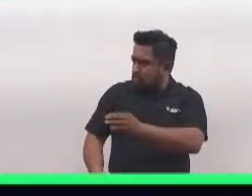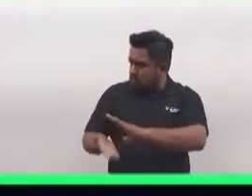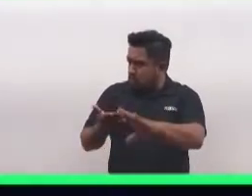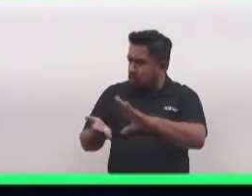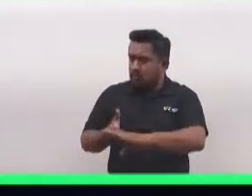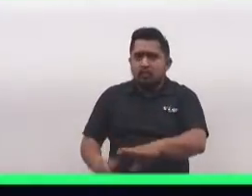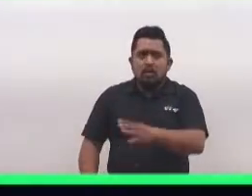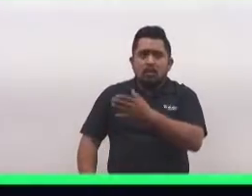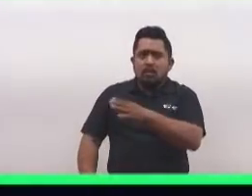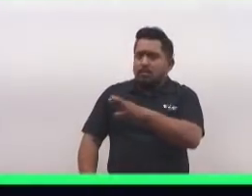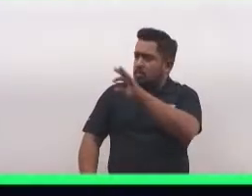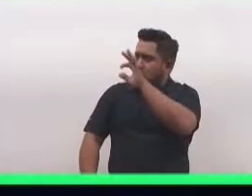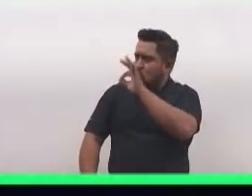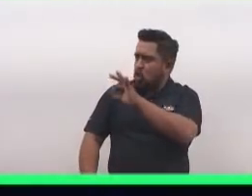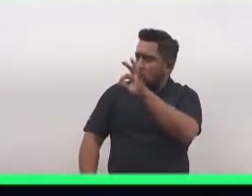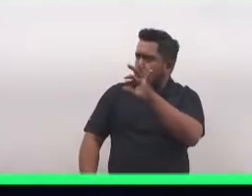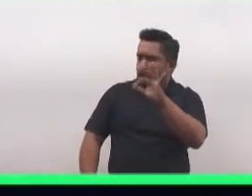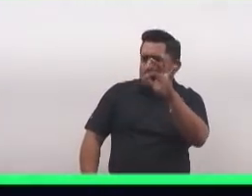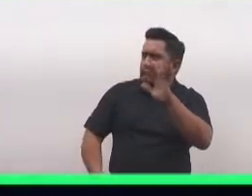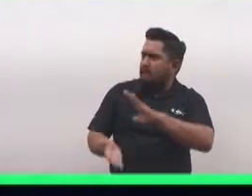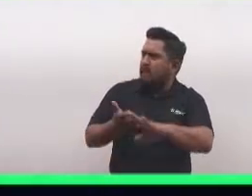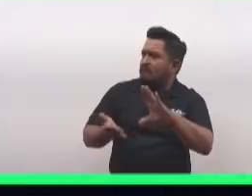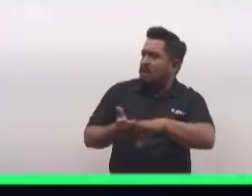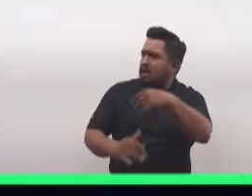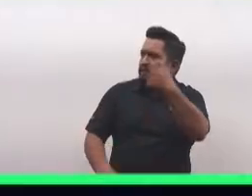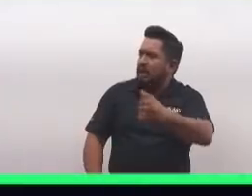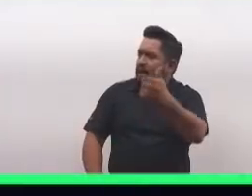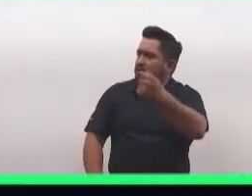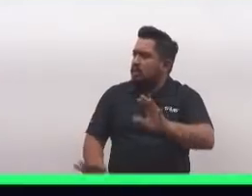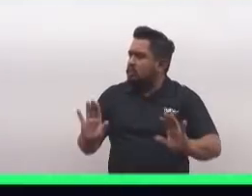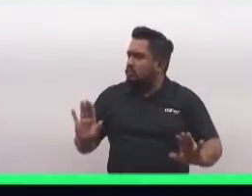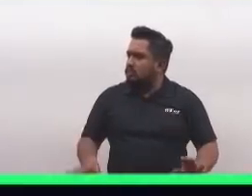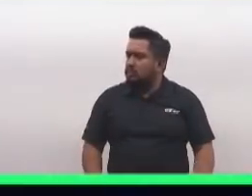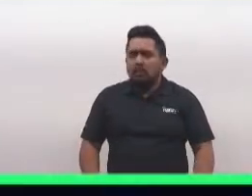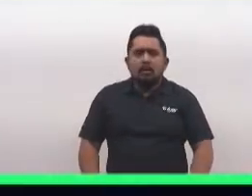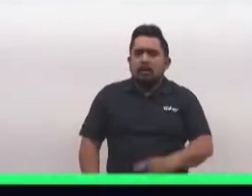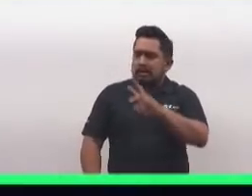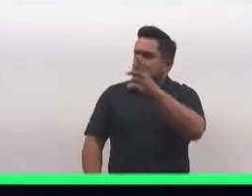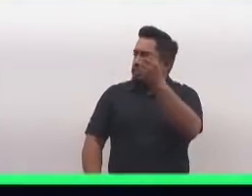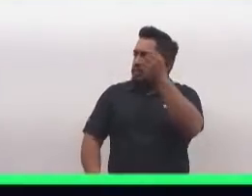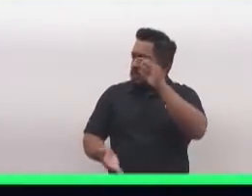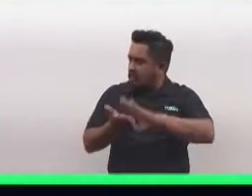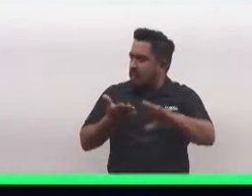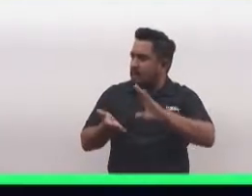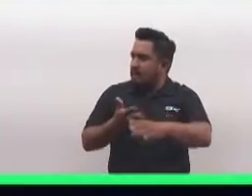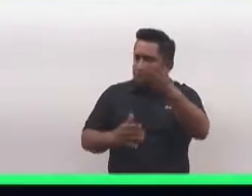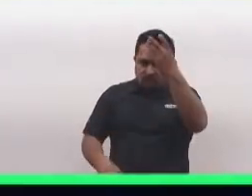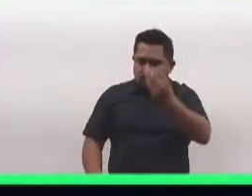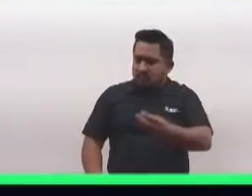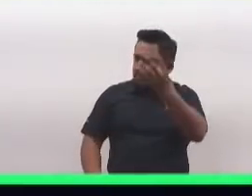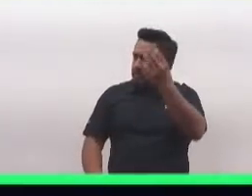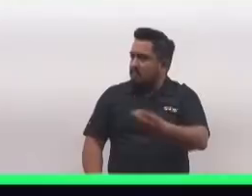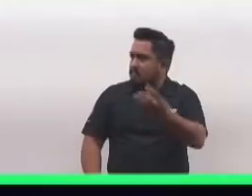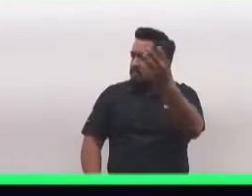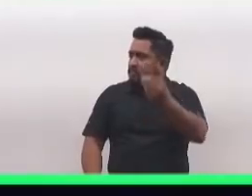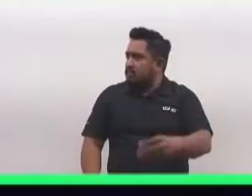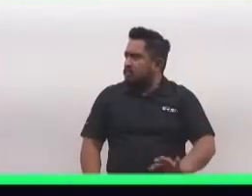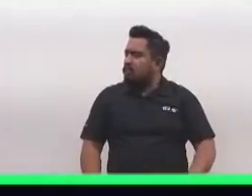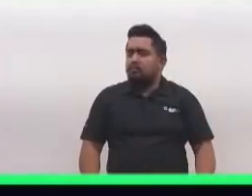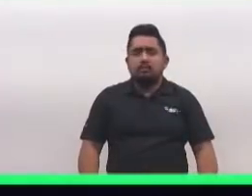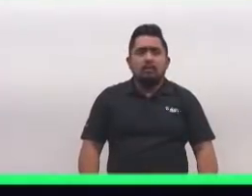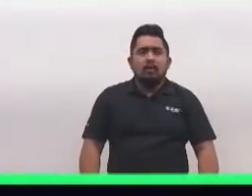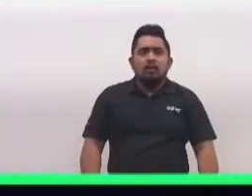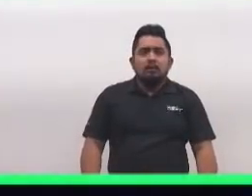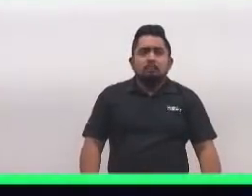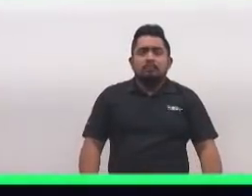faltan 999 mil cuotas 60 pesos diarios y le diga lo grande estafadores en tapeo siervo a palermo cien mil pesos